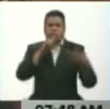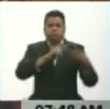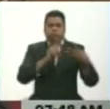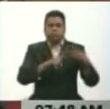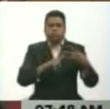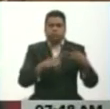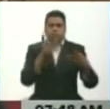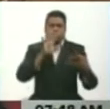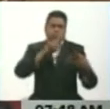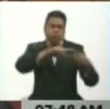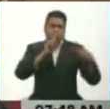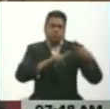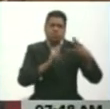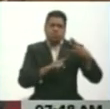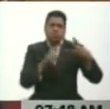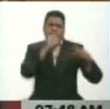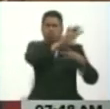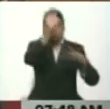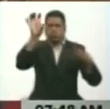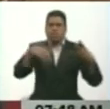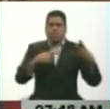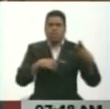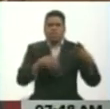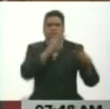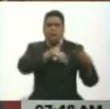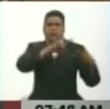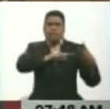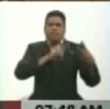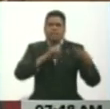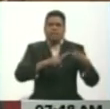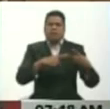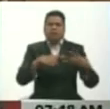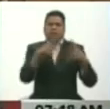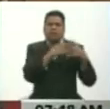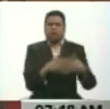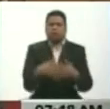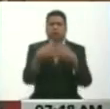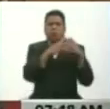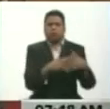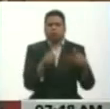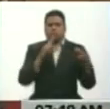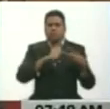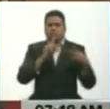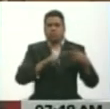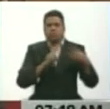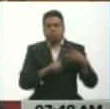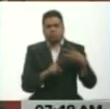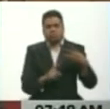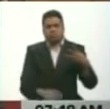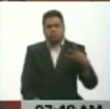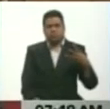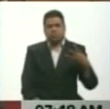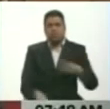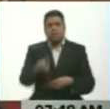es grande, va más allá de Miami. Han salido